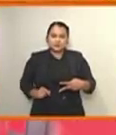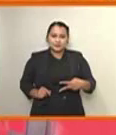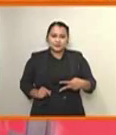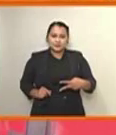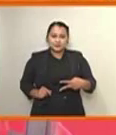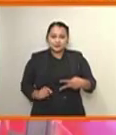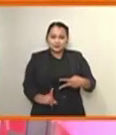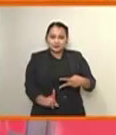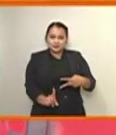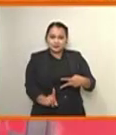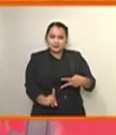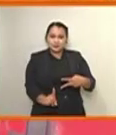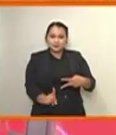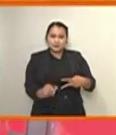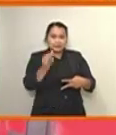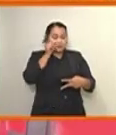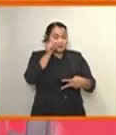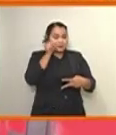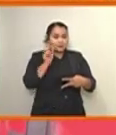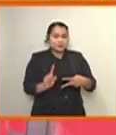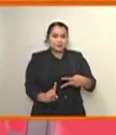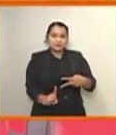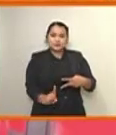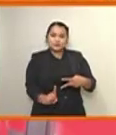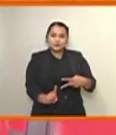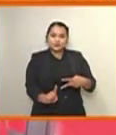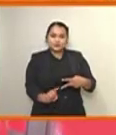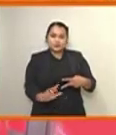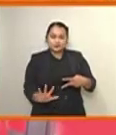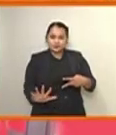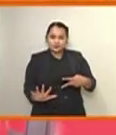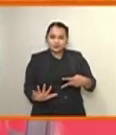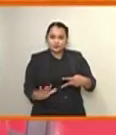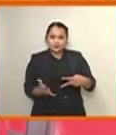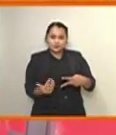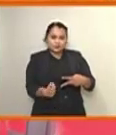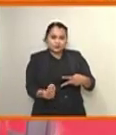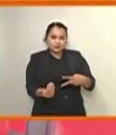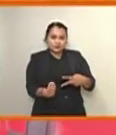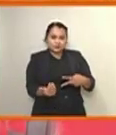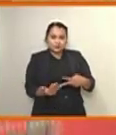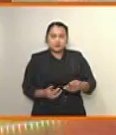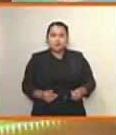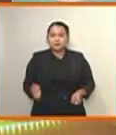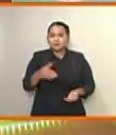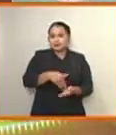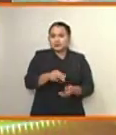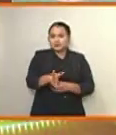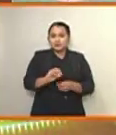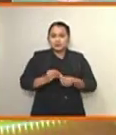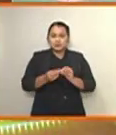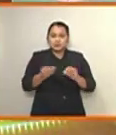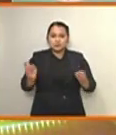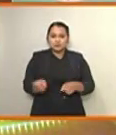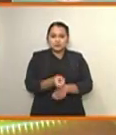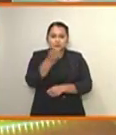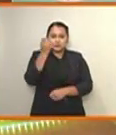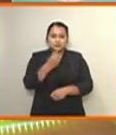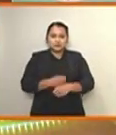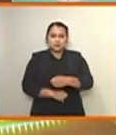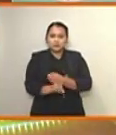este es el 1. Segundo dígito, atentos. Y este es el 5. Segundo número ganador es el 15. Con mucho gusto reitero los dos números